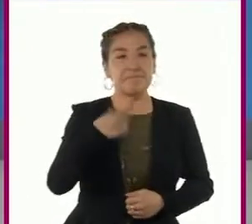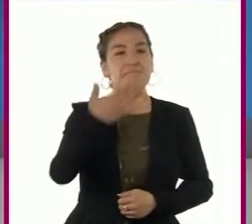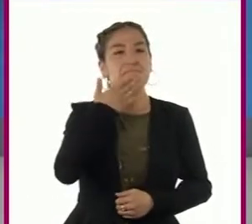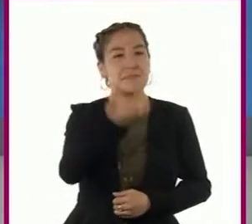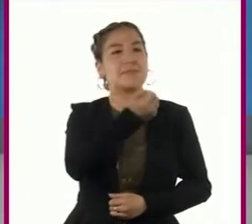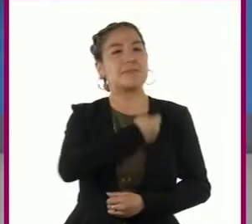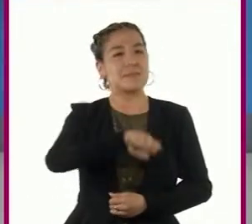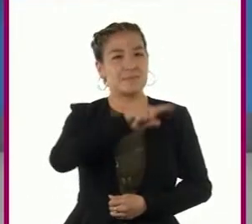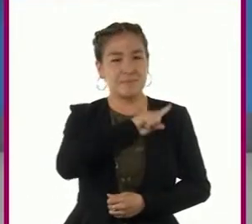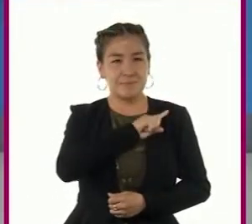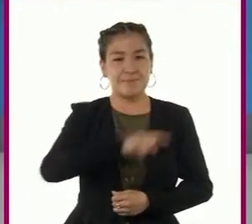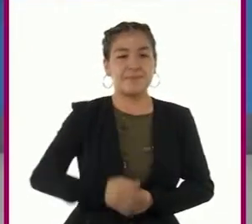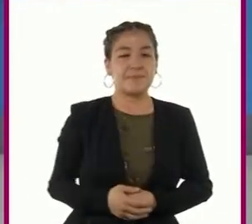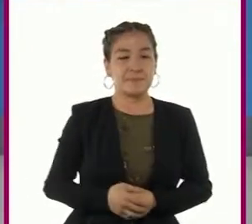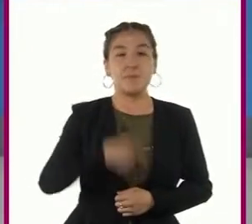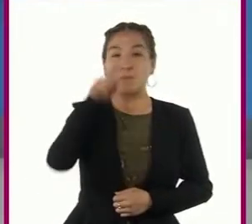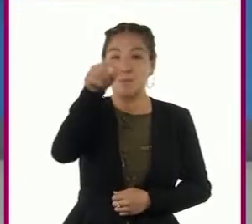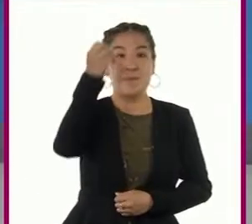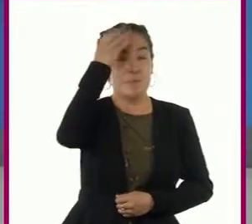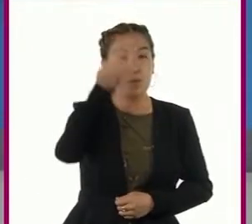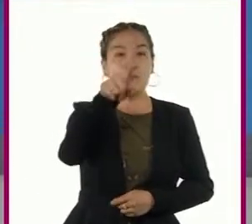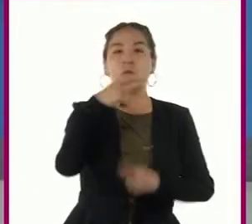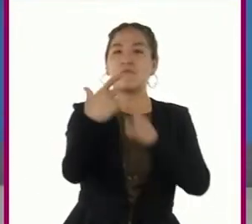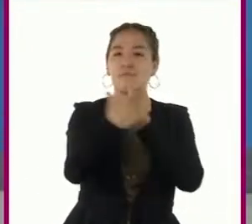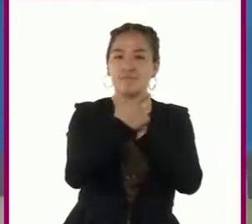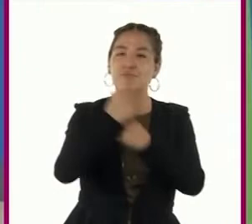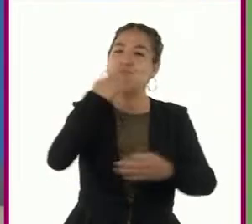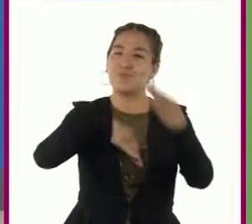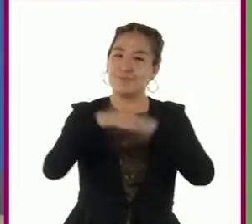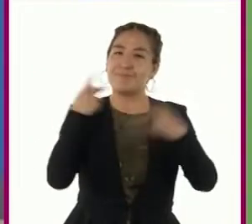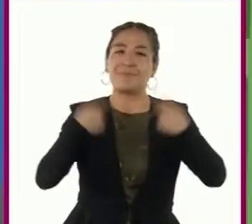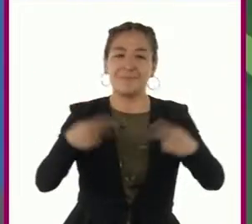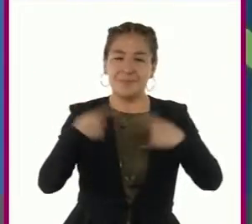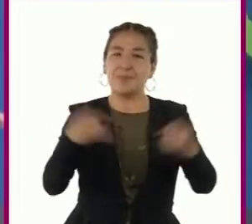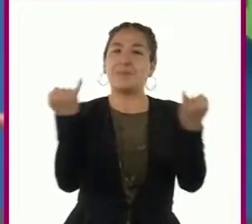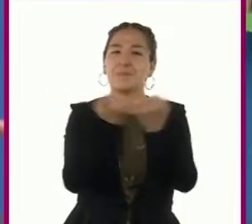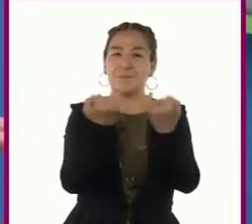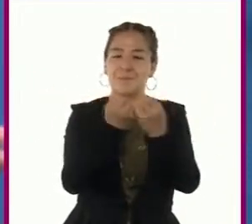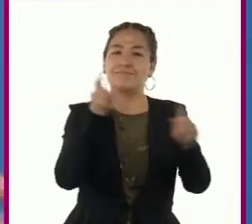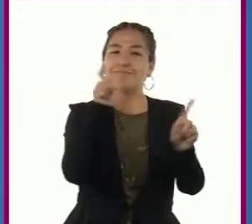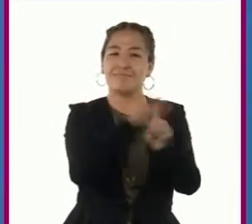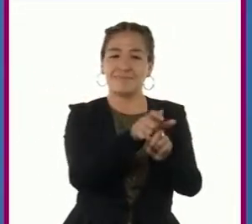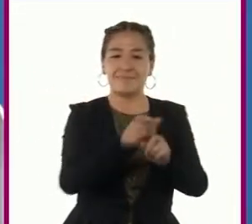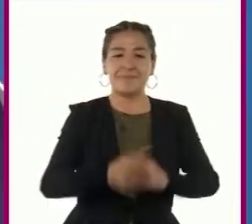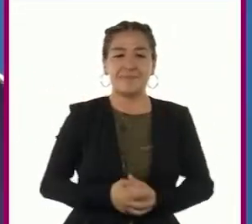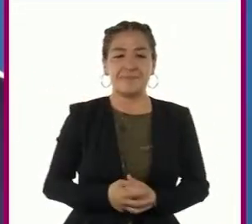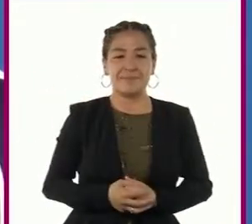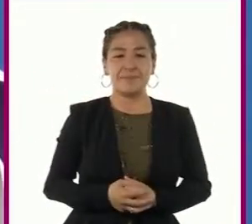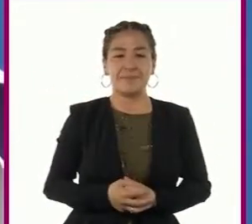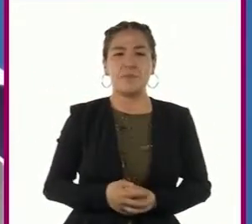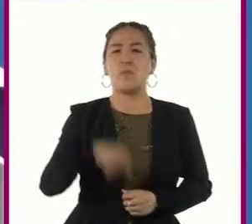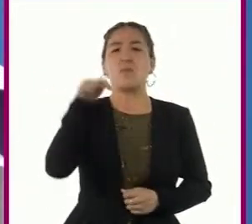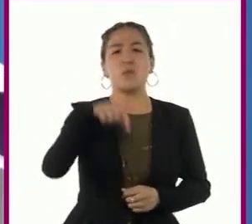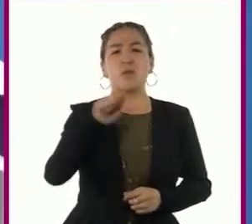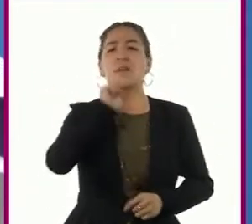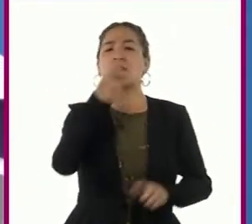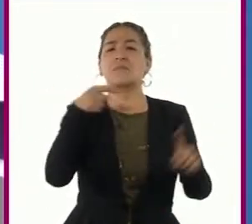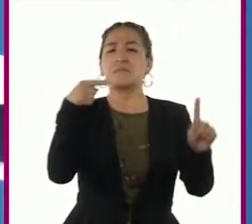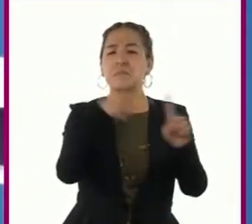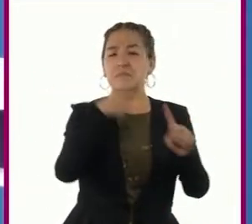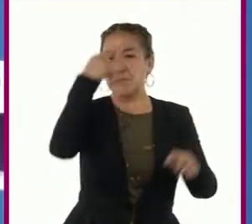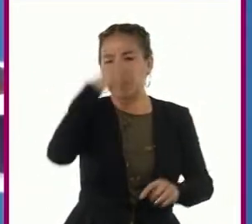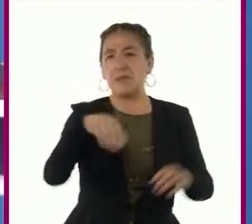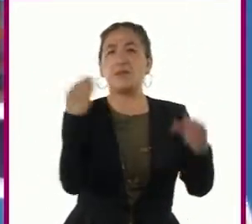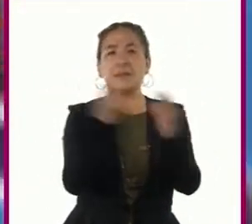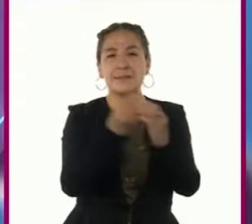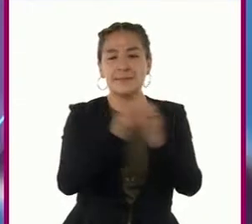salud. No olviden que al protegerse ustedes, protegen a las y los demás. El objetivo de esta